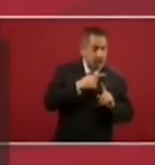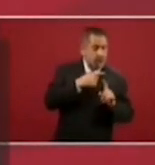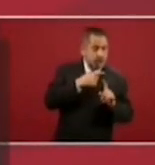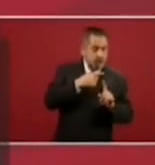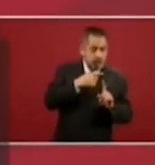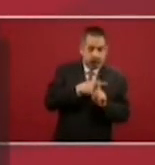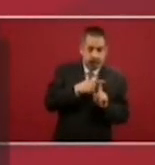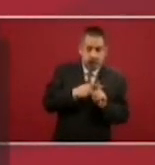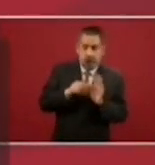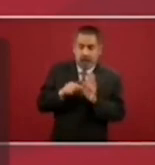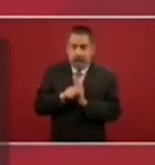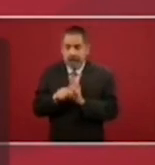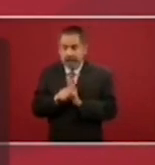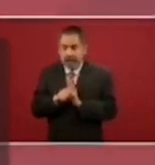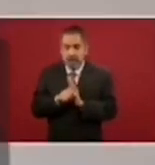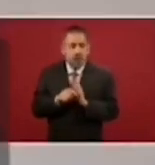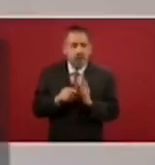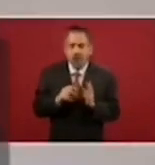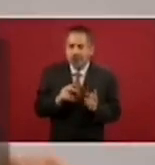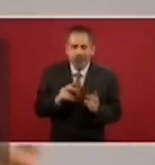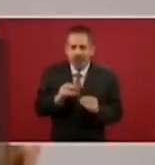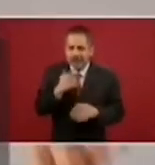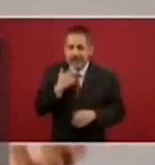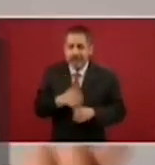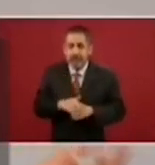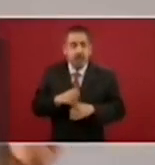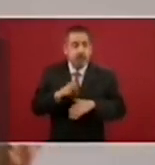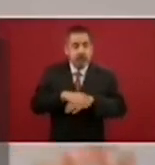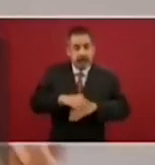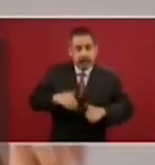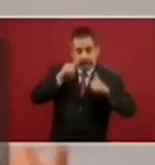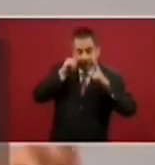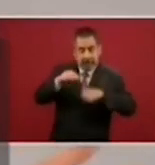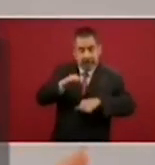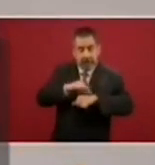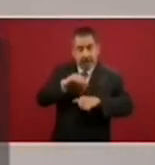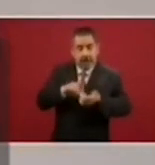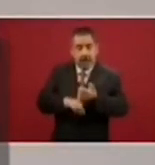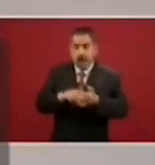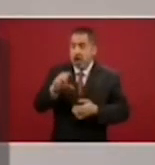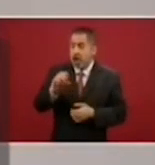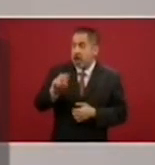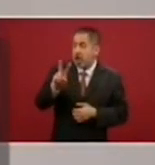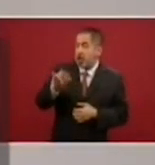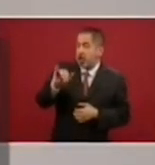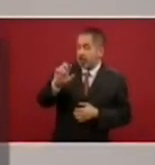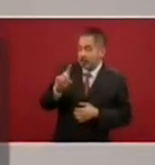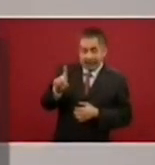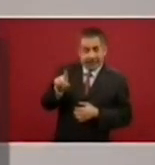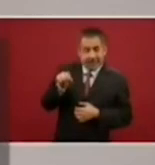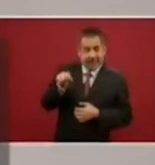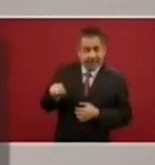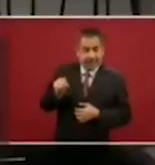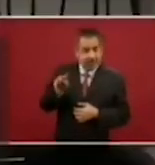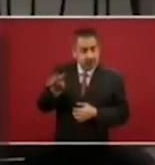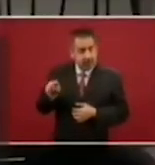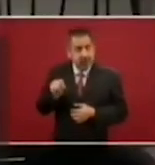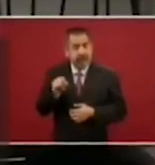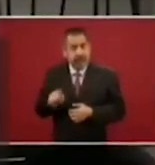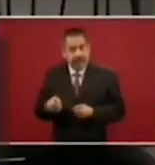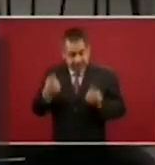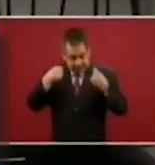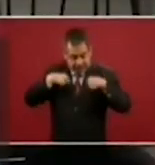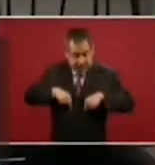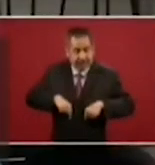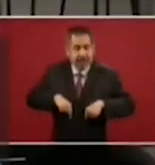negativo. ¿Por qué razón? Porque la atención médica de una persona con COVID, la enfermedad que produce el